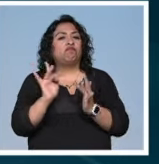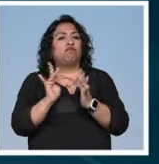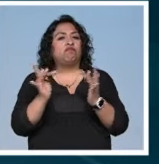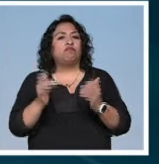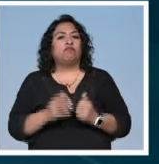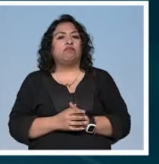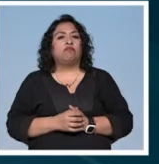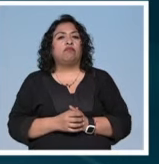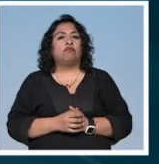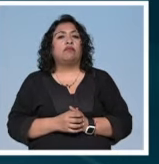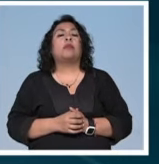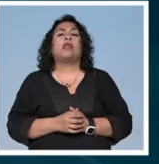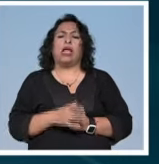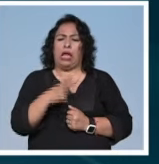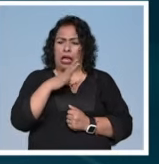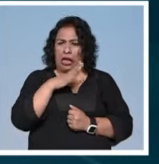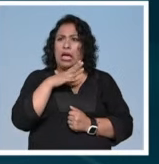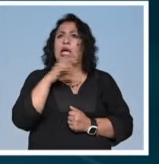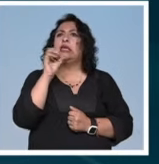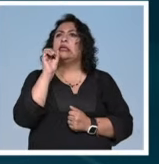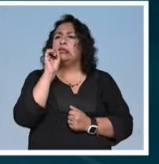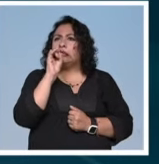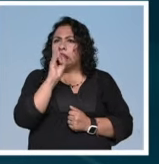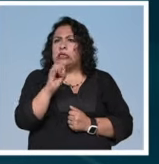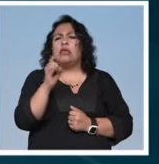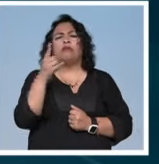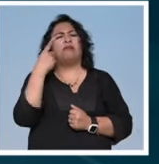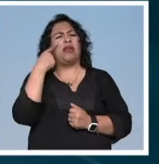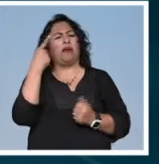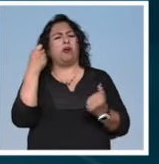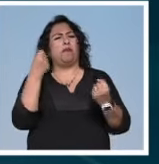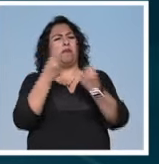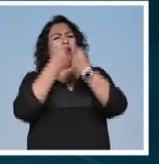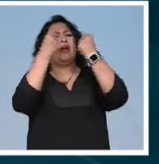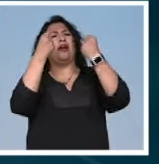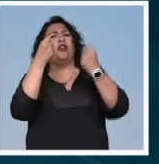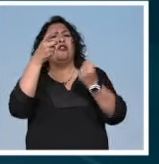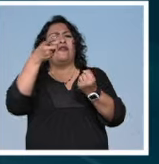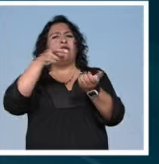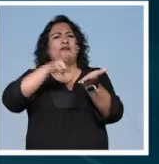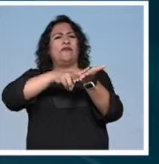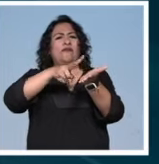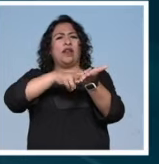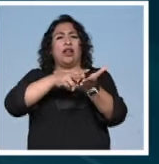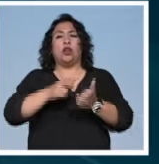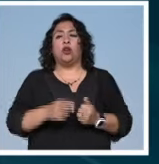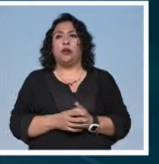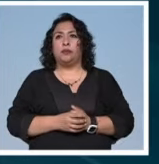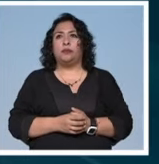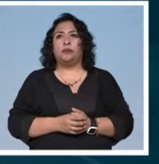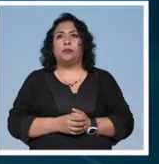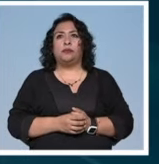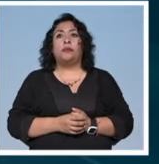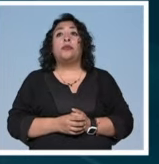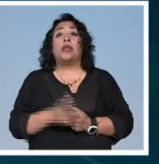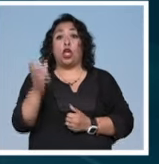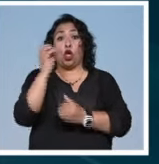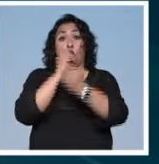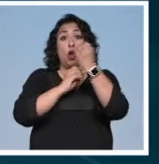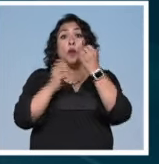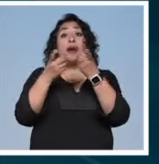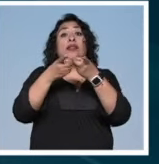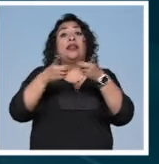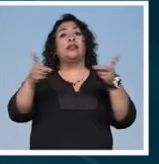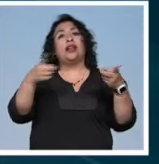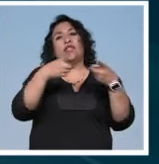cuestione, reafirme o confronte a su propia ética. A una subjetividad absoluta. La obra se desarrolla